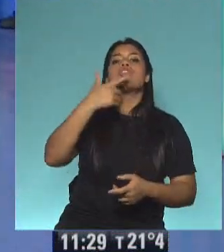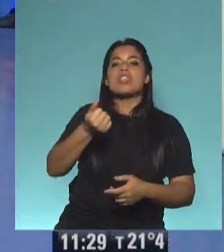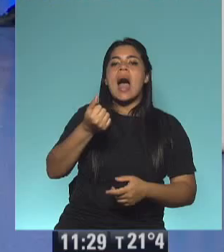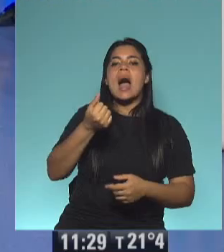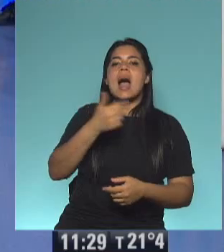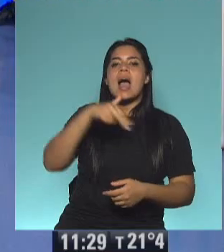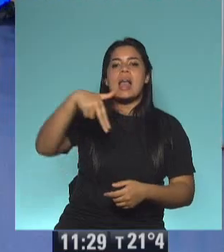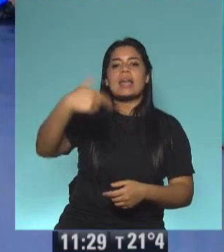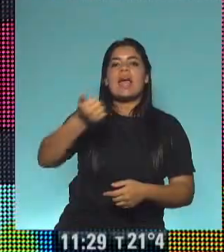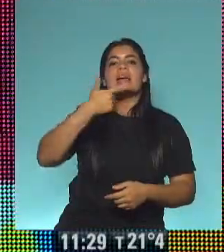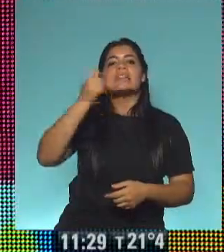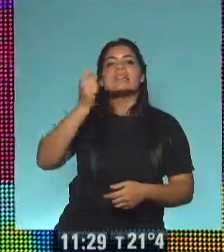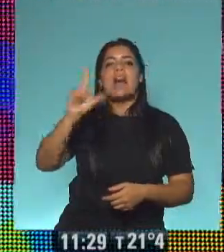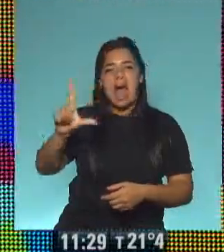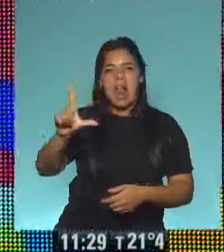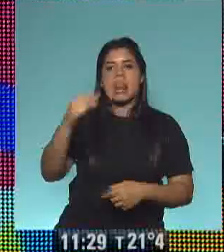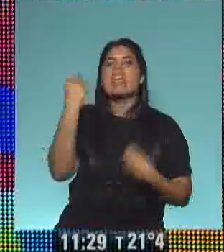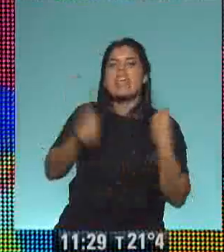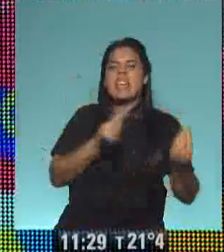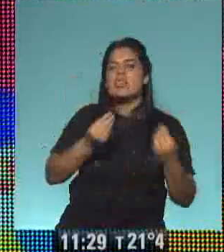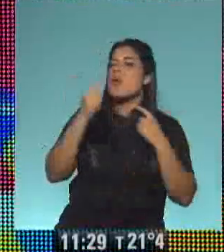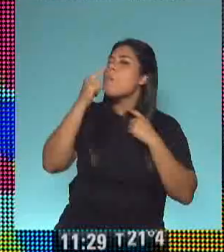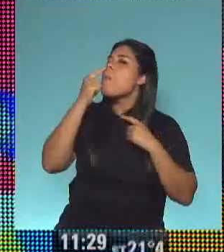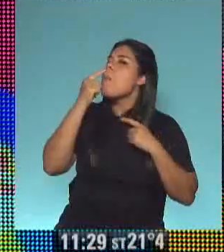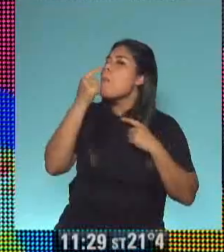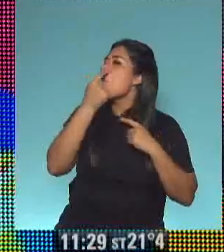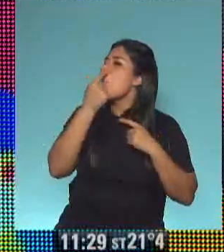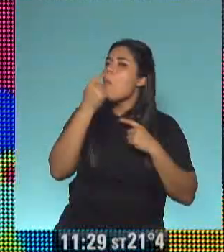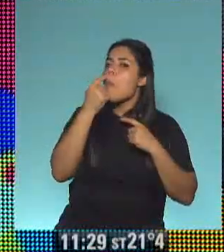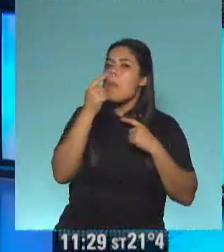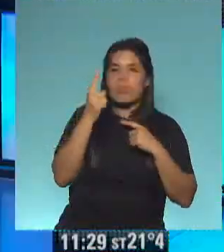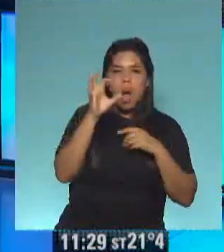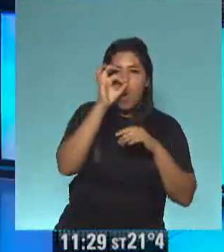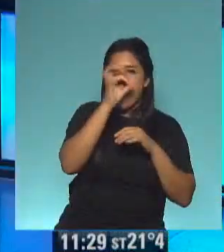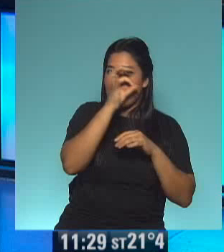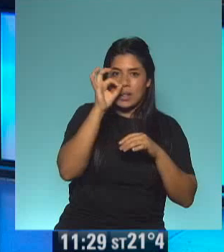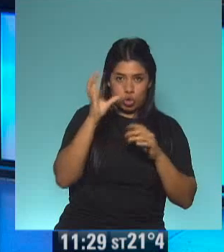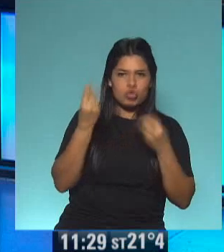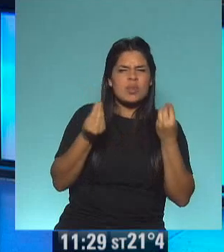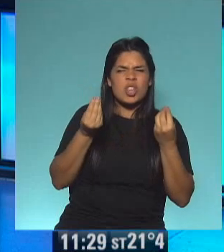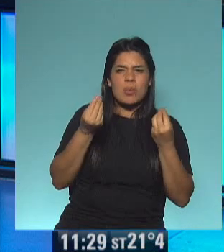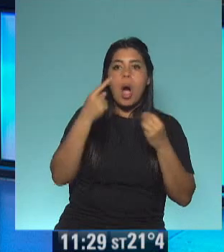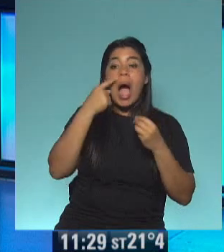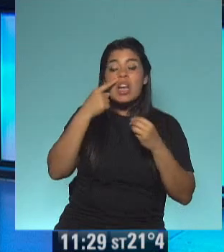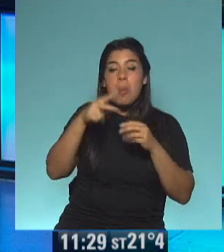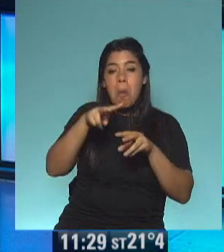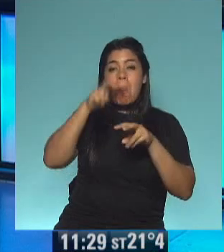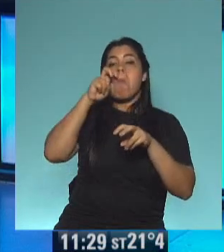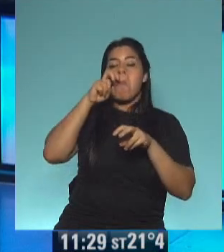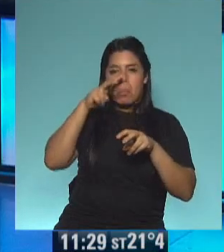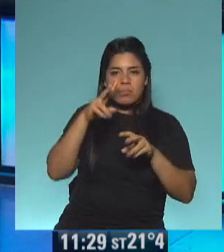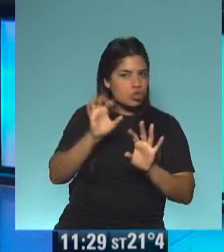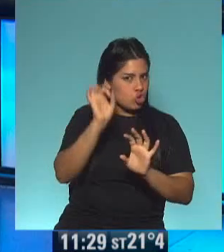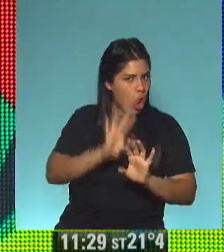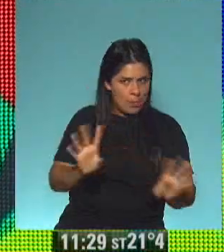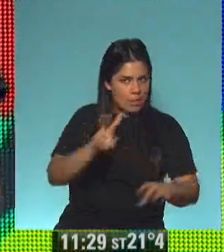Las coanas. Que está aquí. Claro, pero ahí no es donde percibimos el olor. Ahí es por donde... Por donde ingresa, es la puerta de entrada.